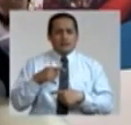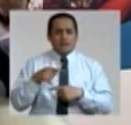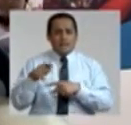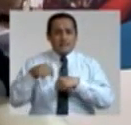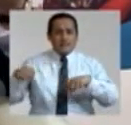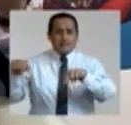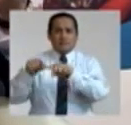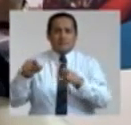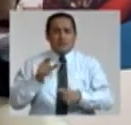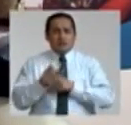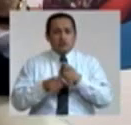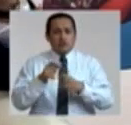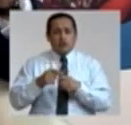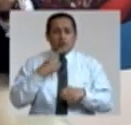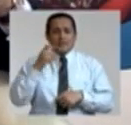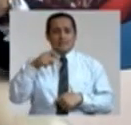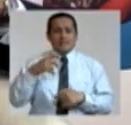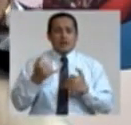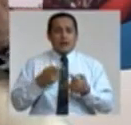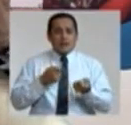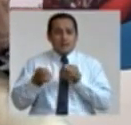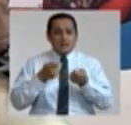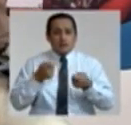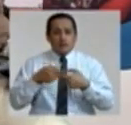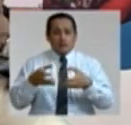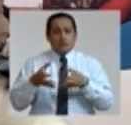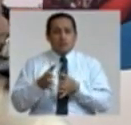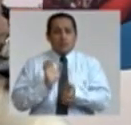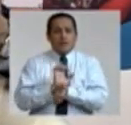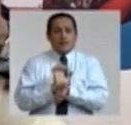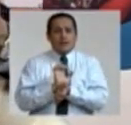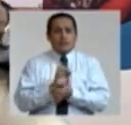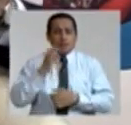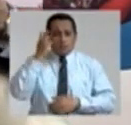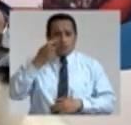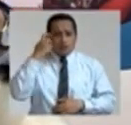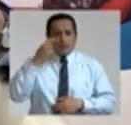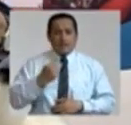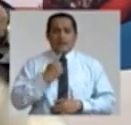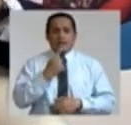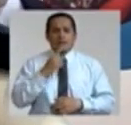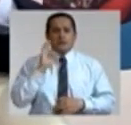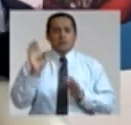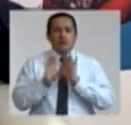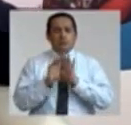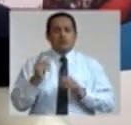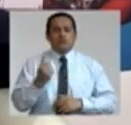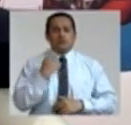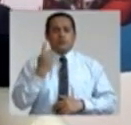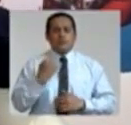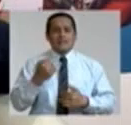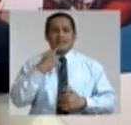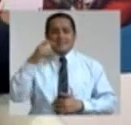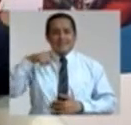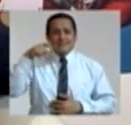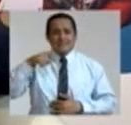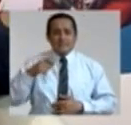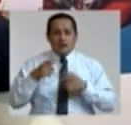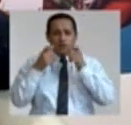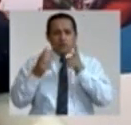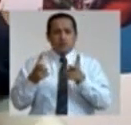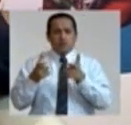resocializados. A estas personas lo que necesita la administración penitenciaria por política criminal es solamente tener